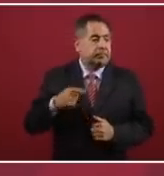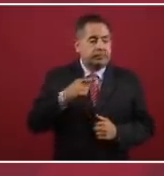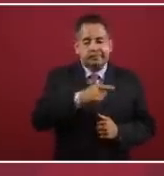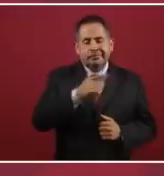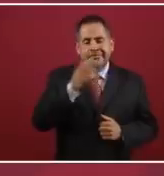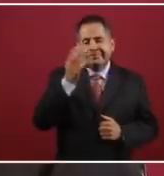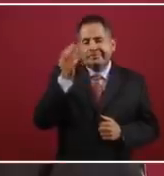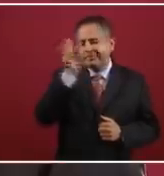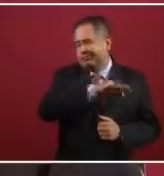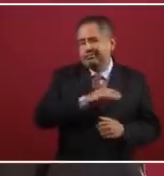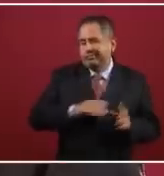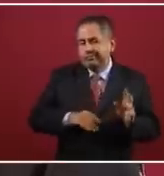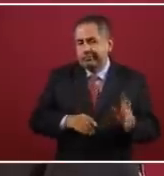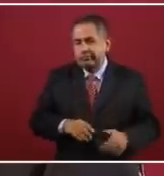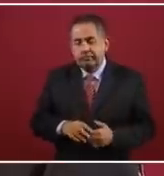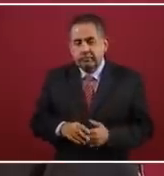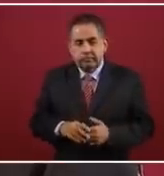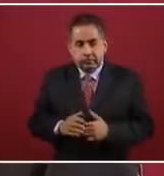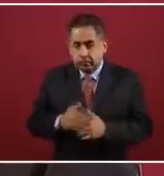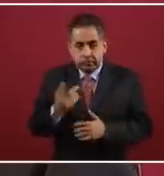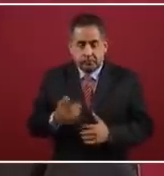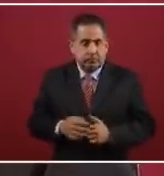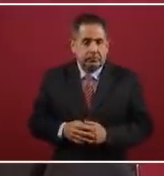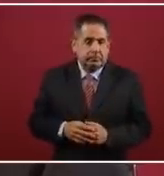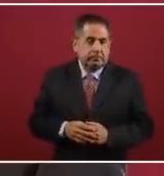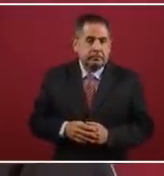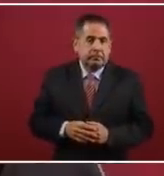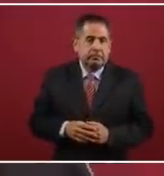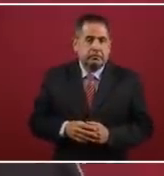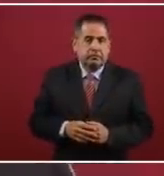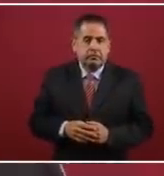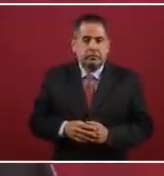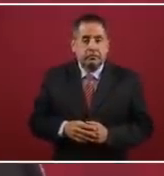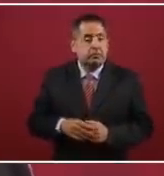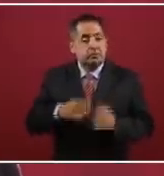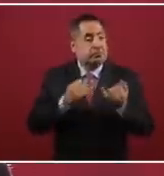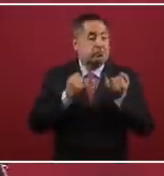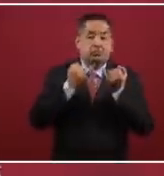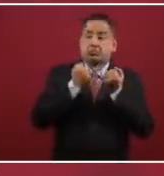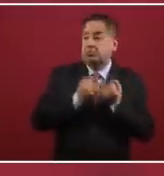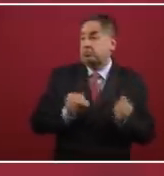farsa, porque lo inauguraron,